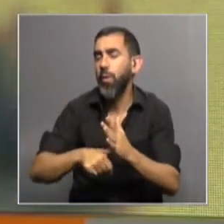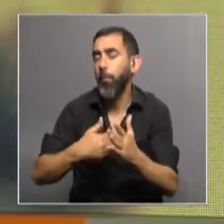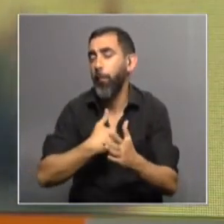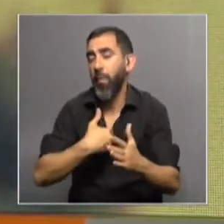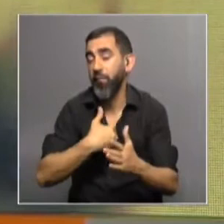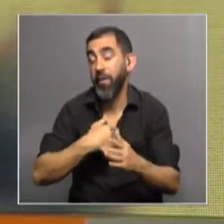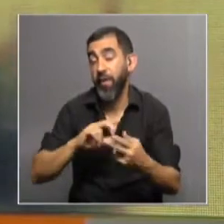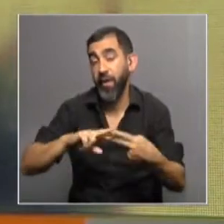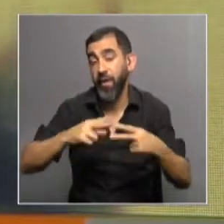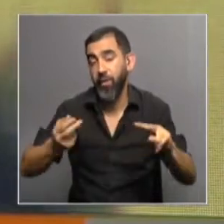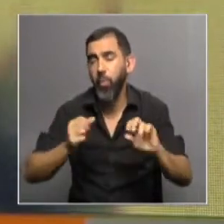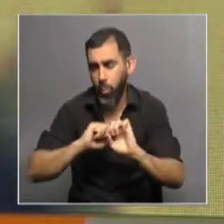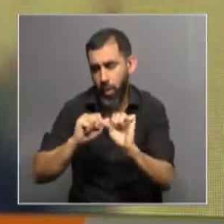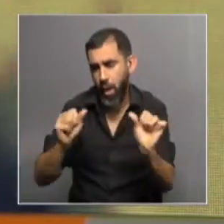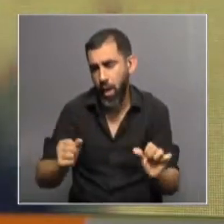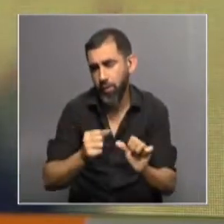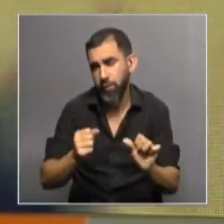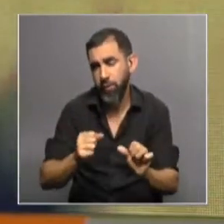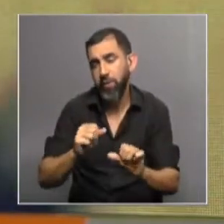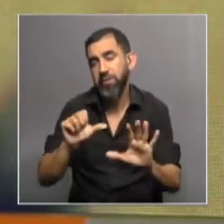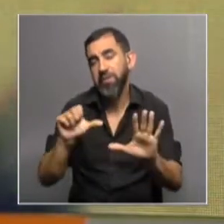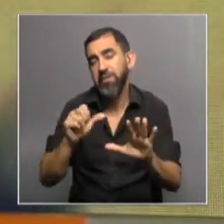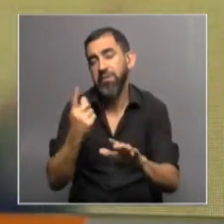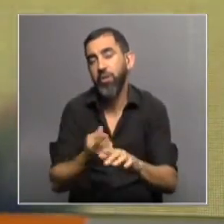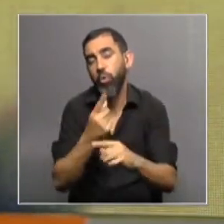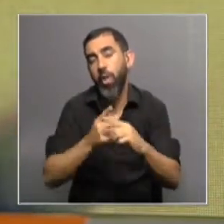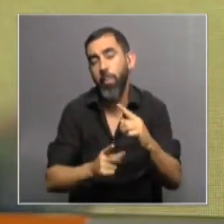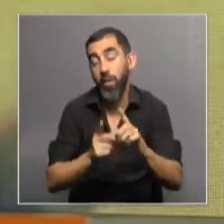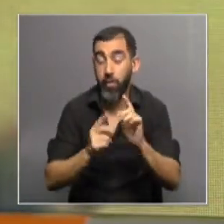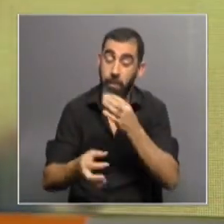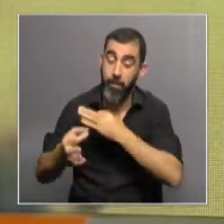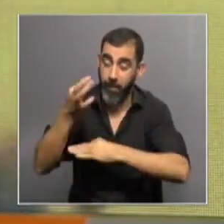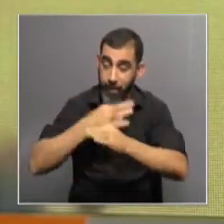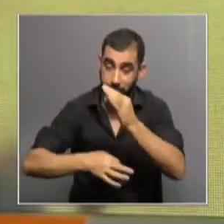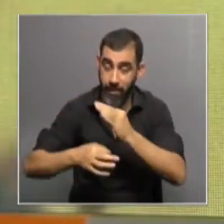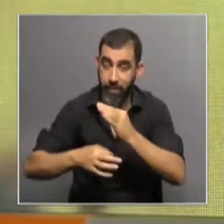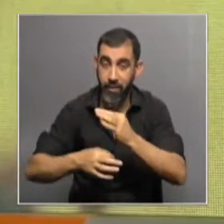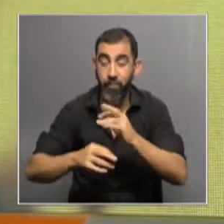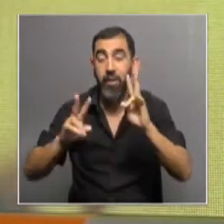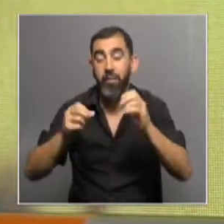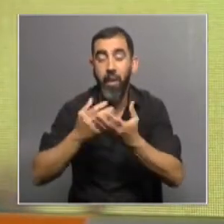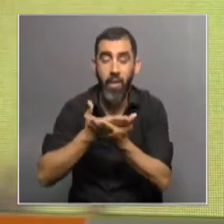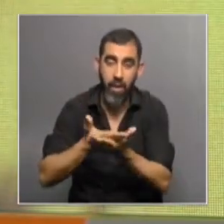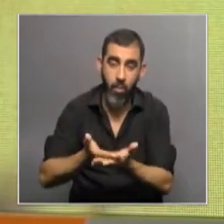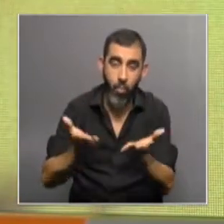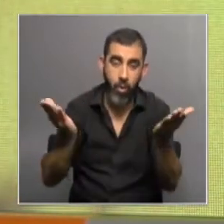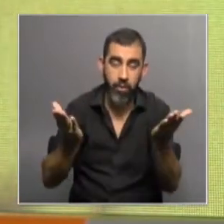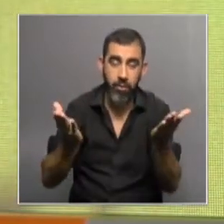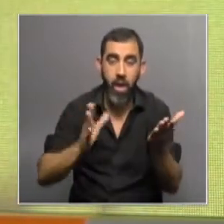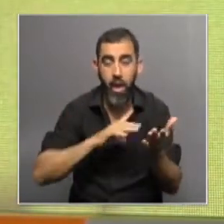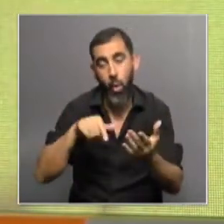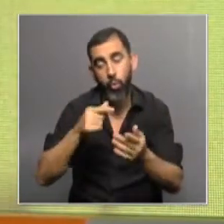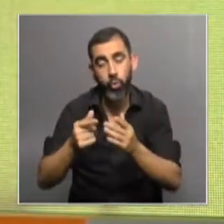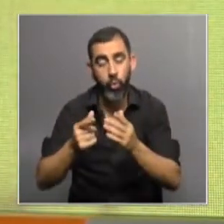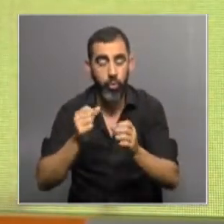que bueno que el equipo está preparado para hacerlo aproximadamente en 6 horas y media pero también me explicaba que con el tema de las muestras forenses hay otro tipo de